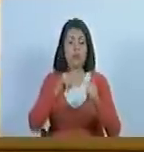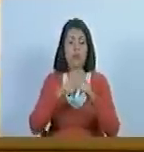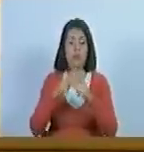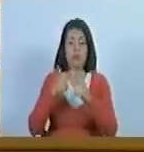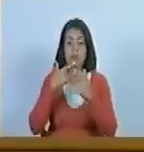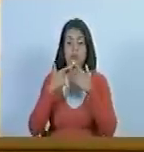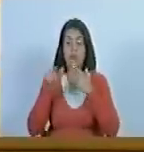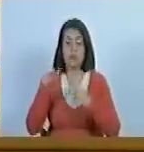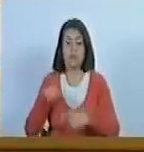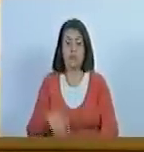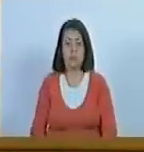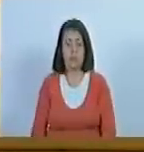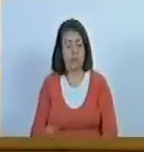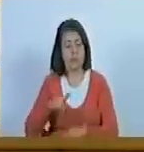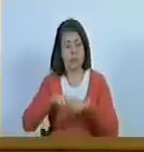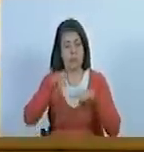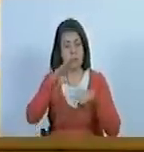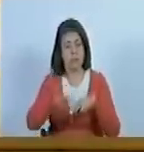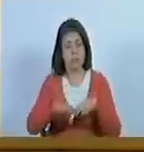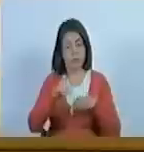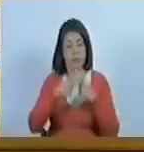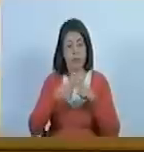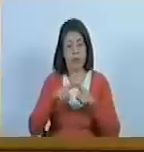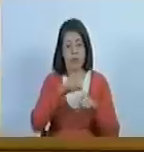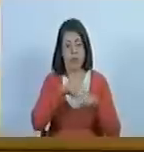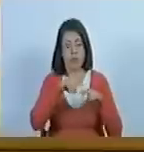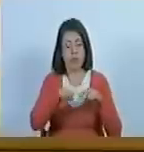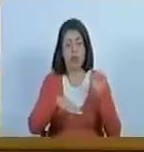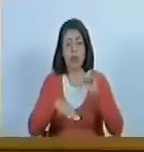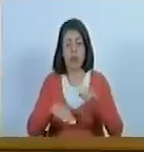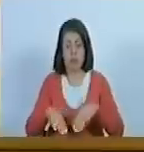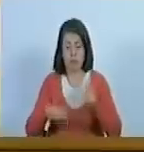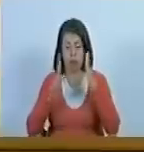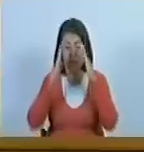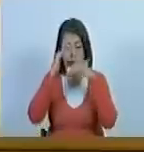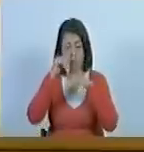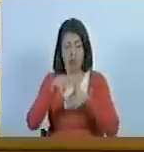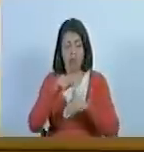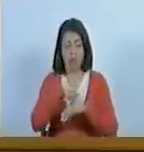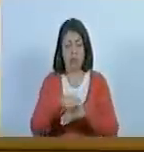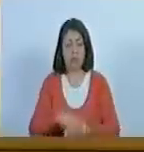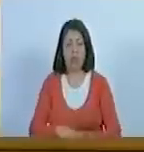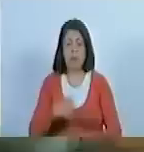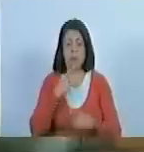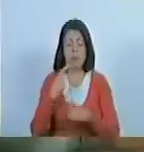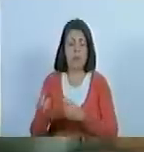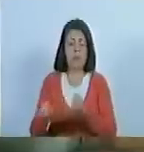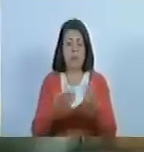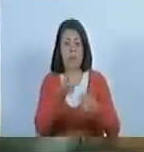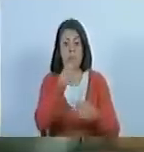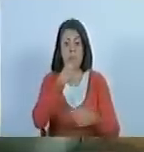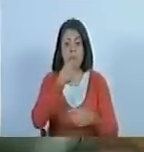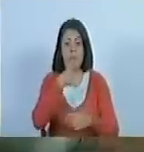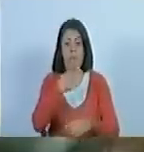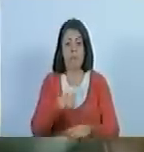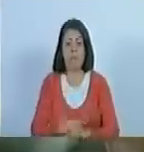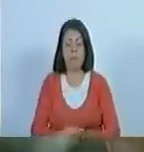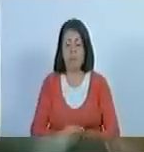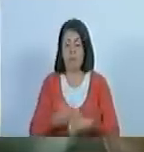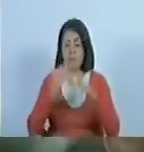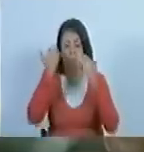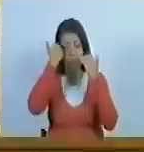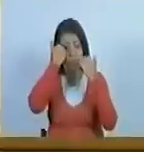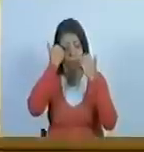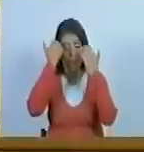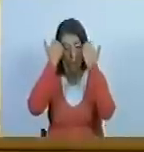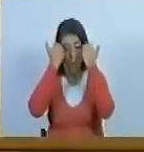Camacho, dice, la niña, en otro tuit, la niña sí fue atendida, le dieron su tratamiento, le bajaron